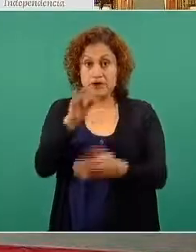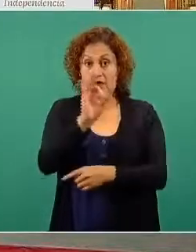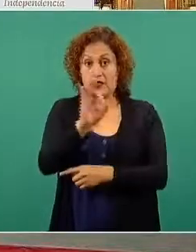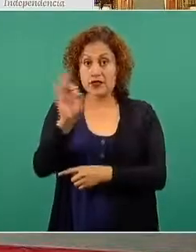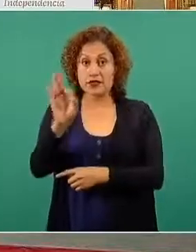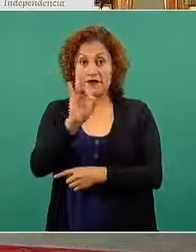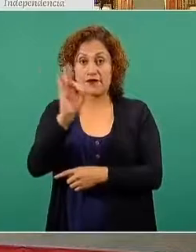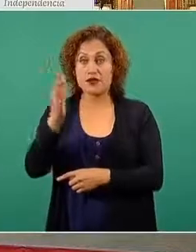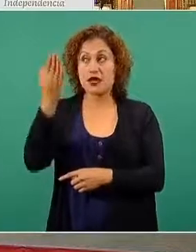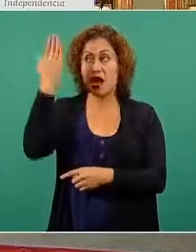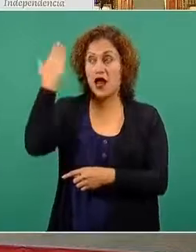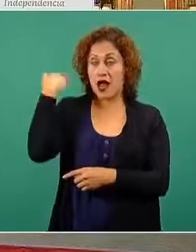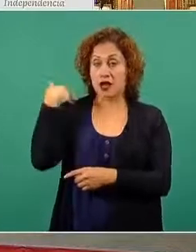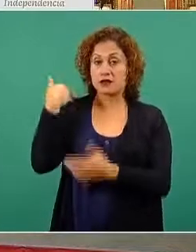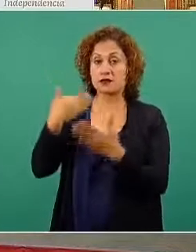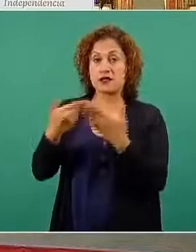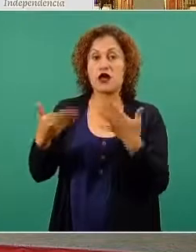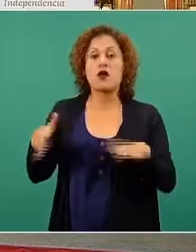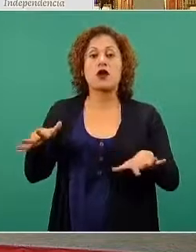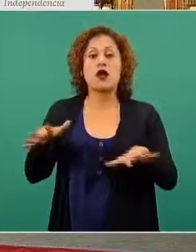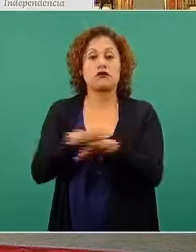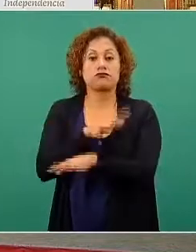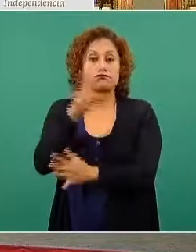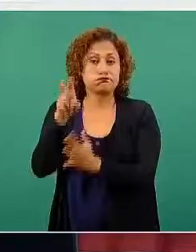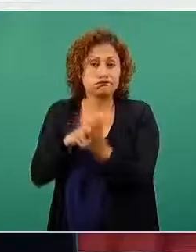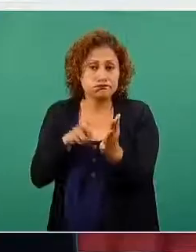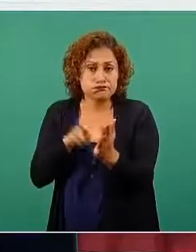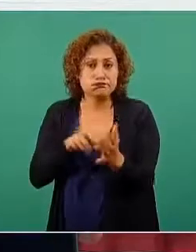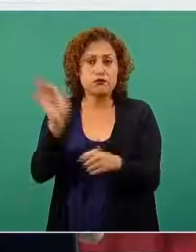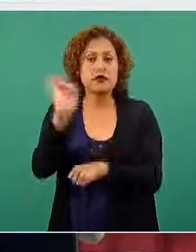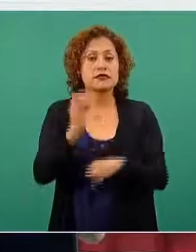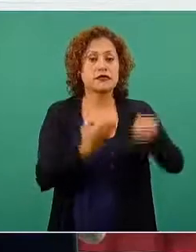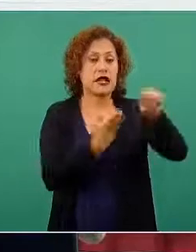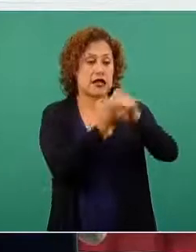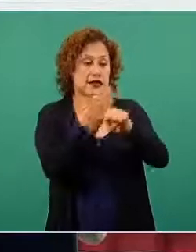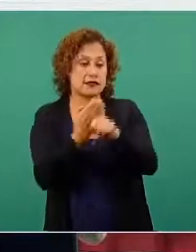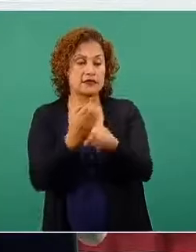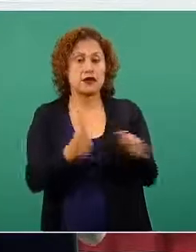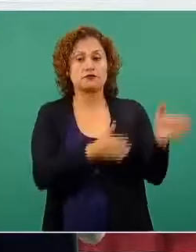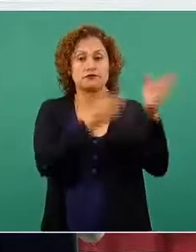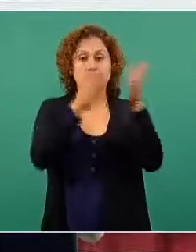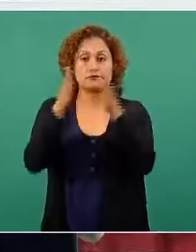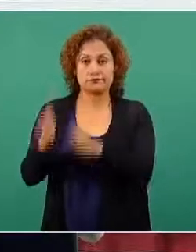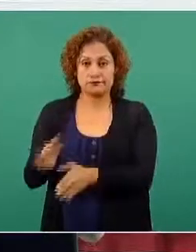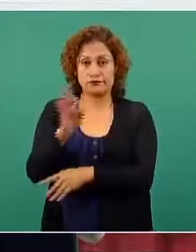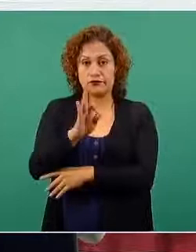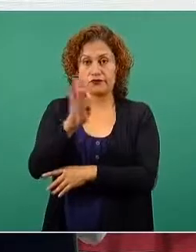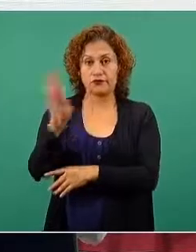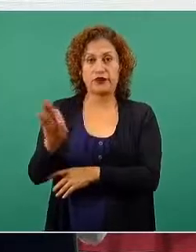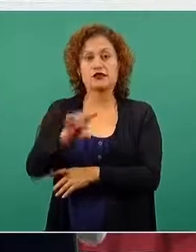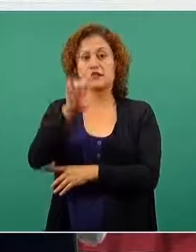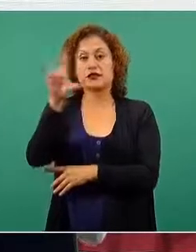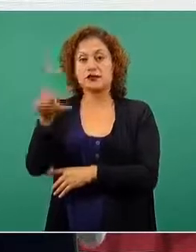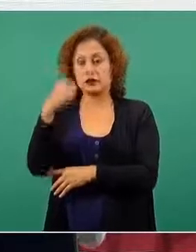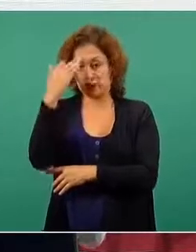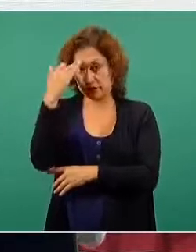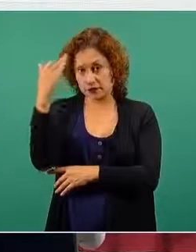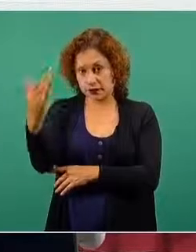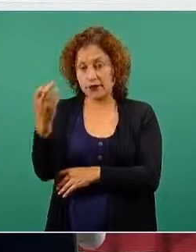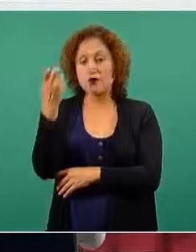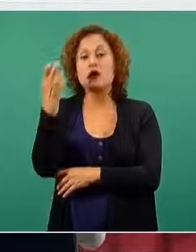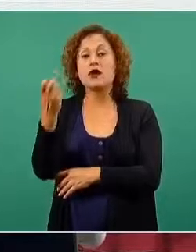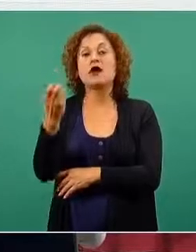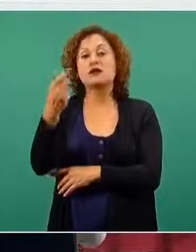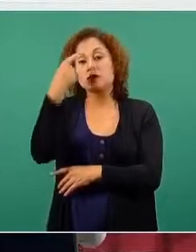teníamos contemplado tengamos que hacer ajustes y alguna entidad federativa se posponga posiblemente para la siguiente semana. Esto es para la